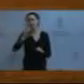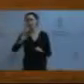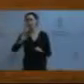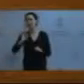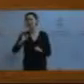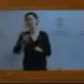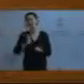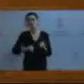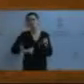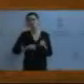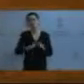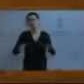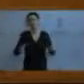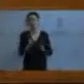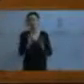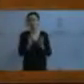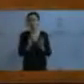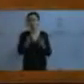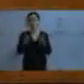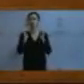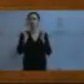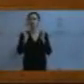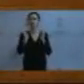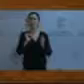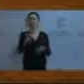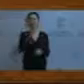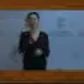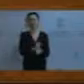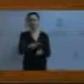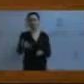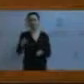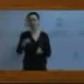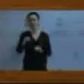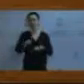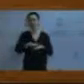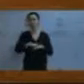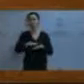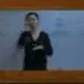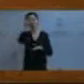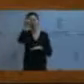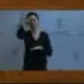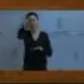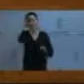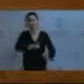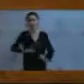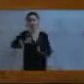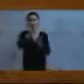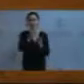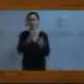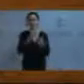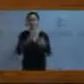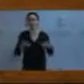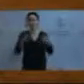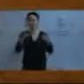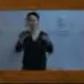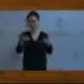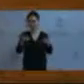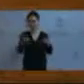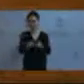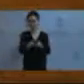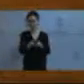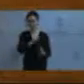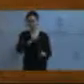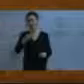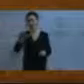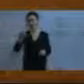incluso más que él, que están en prisión por defender unas ideas Y voy a citarles una frase, como les dije, del señor